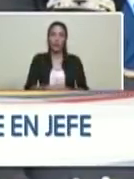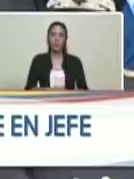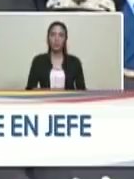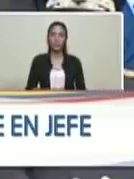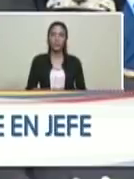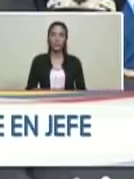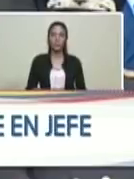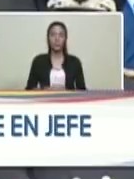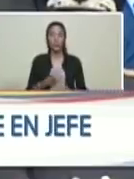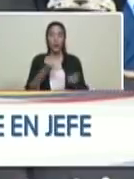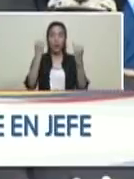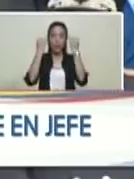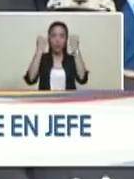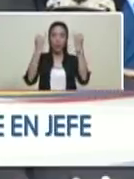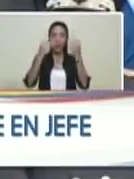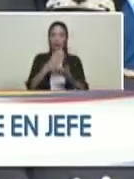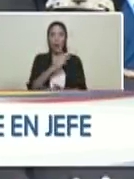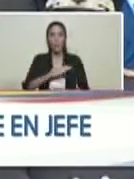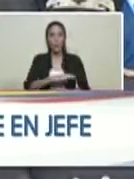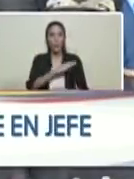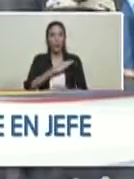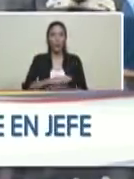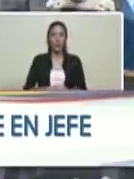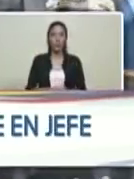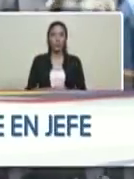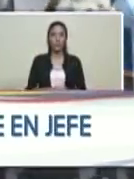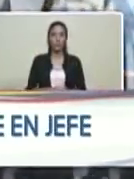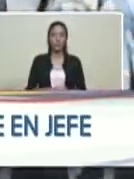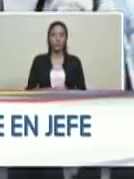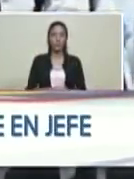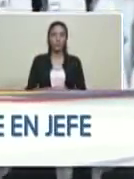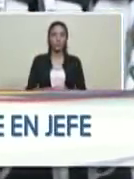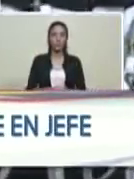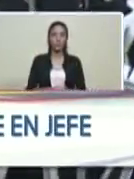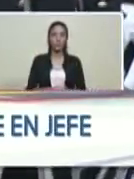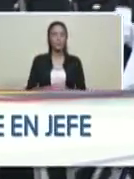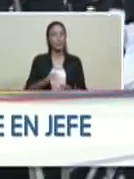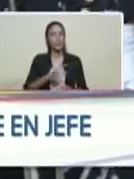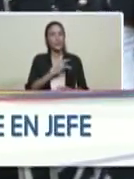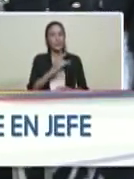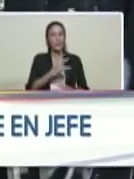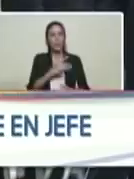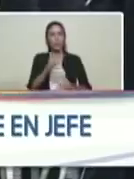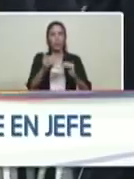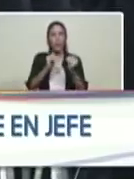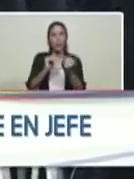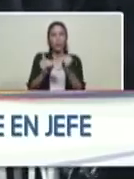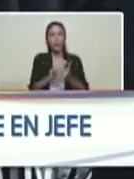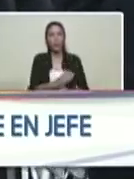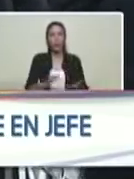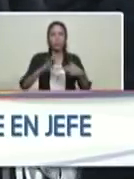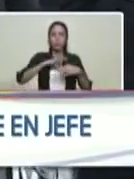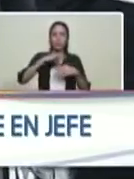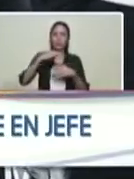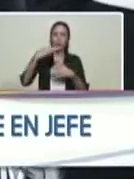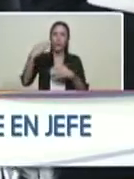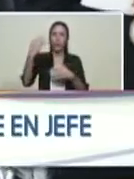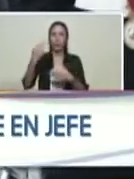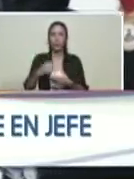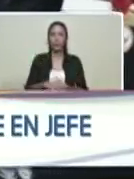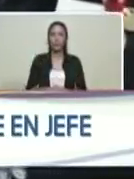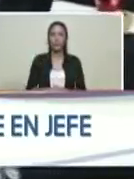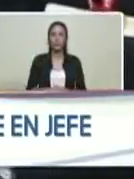moral de profundo sentido ético y espiritual de